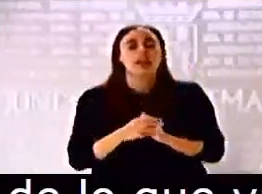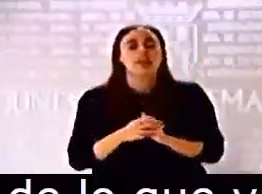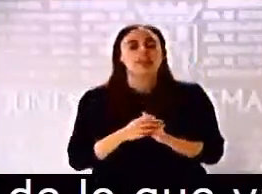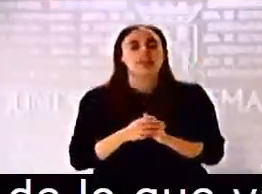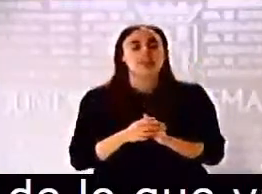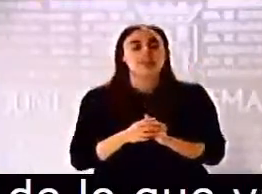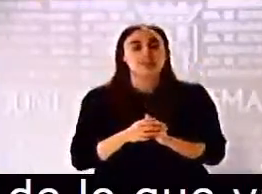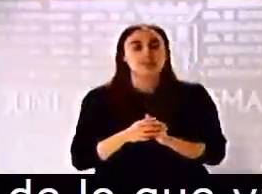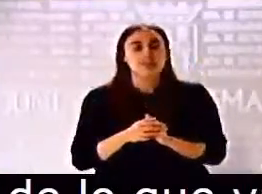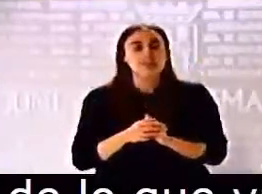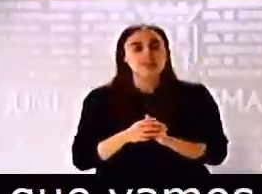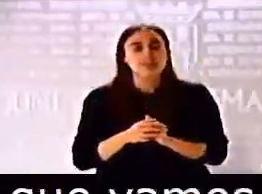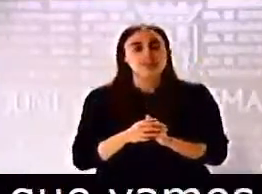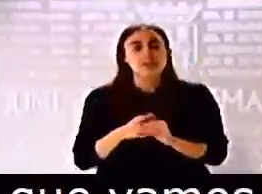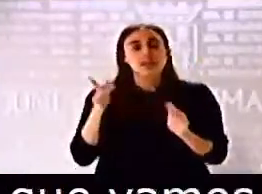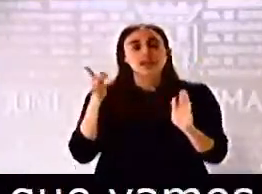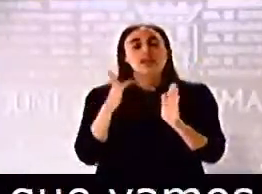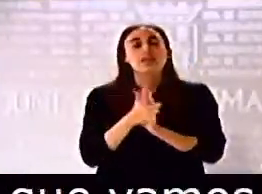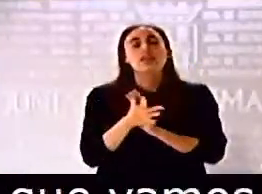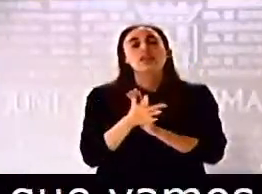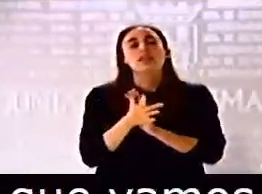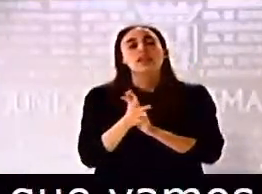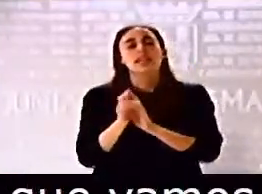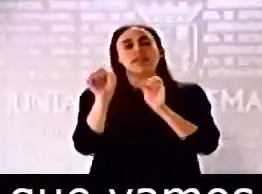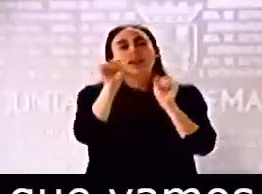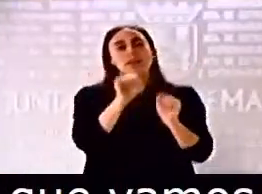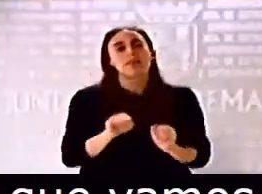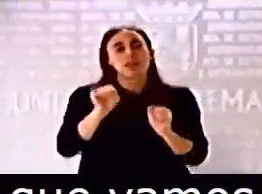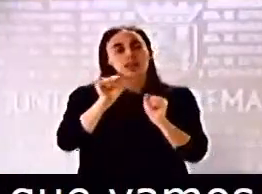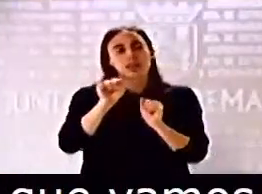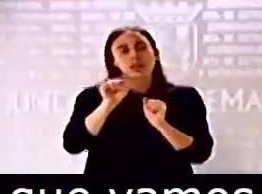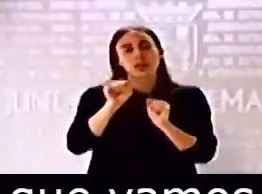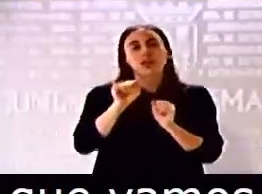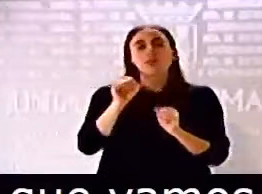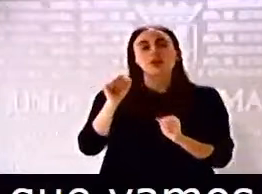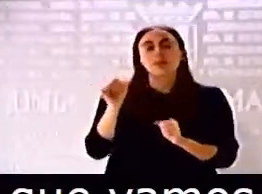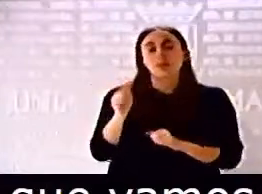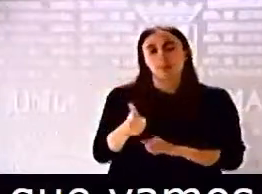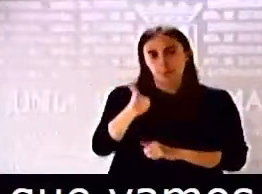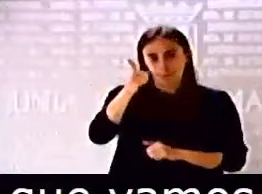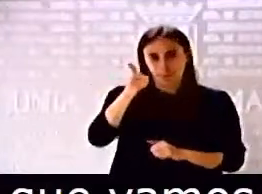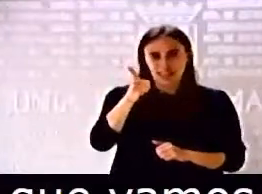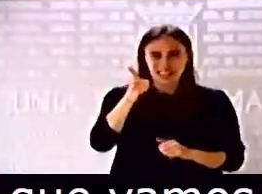duda ninguna, una mayor protección de la sociedad.